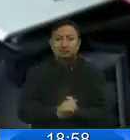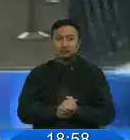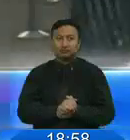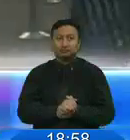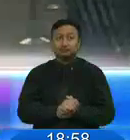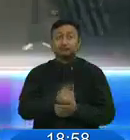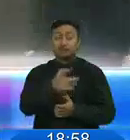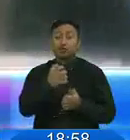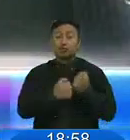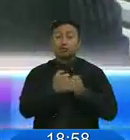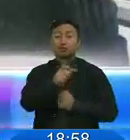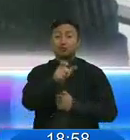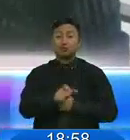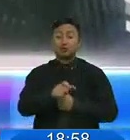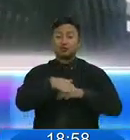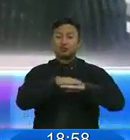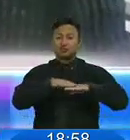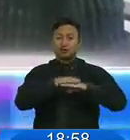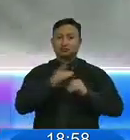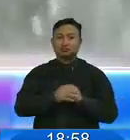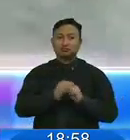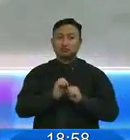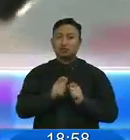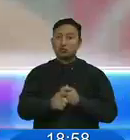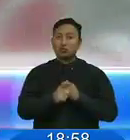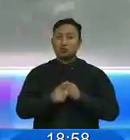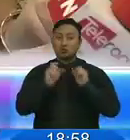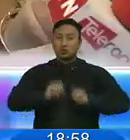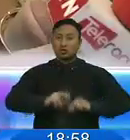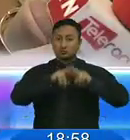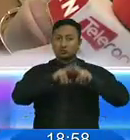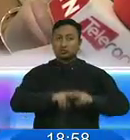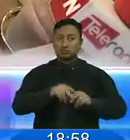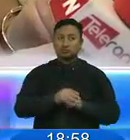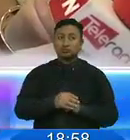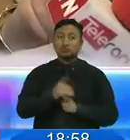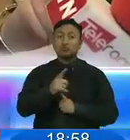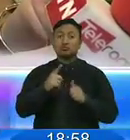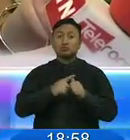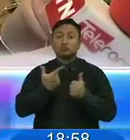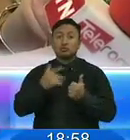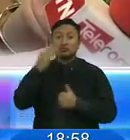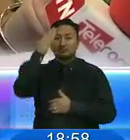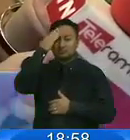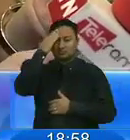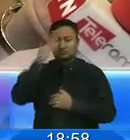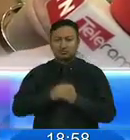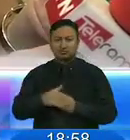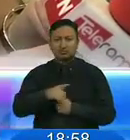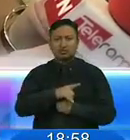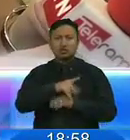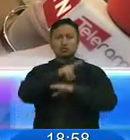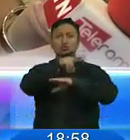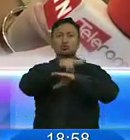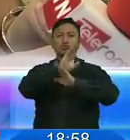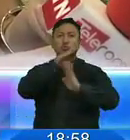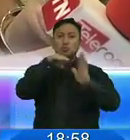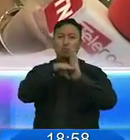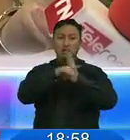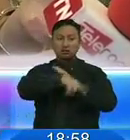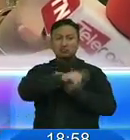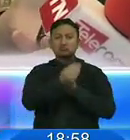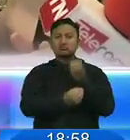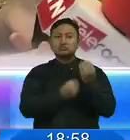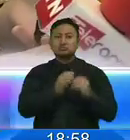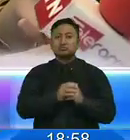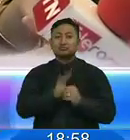clase media y que debe ser revisada de manera urgente, aseguran. Primero, conocer qué ha hecho la Superintendencia de Bancos, qué ha hecho la Junta